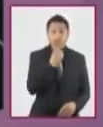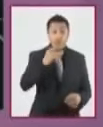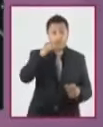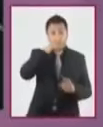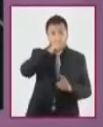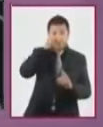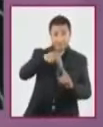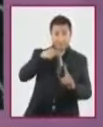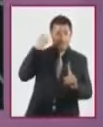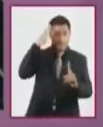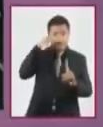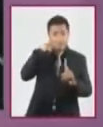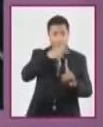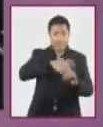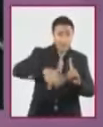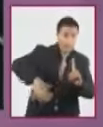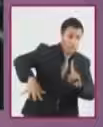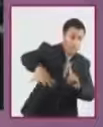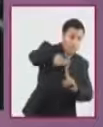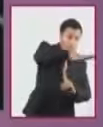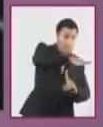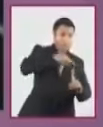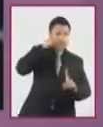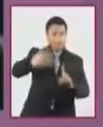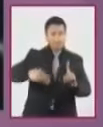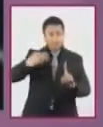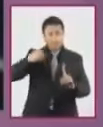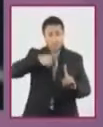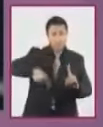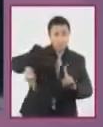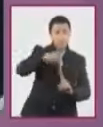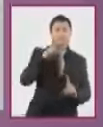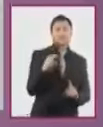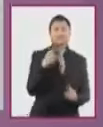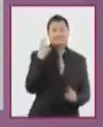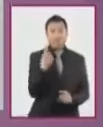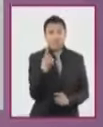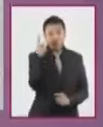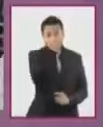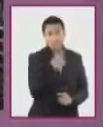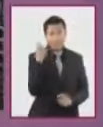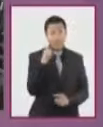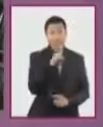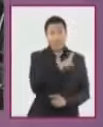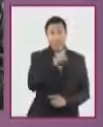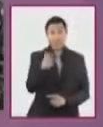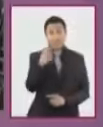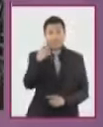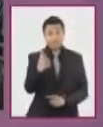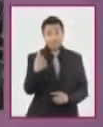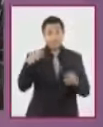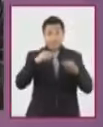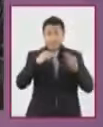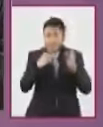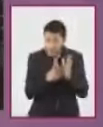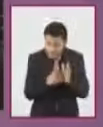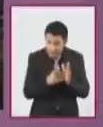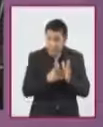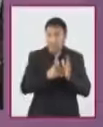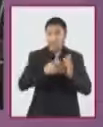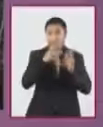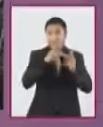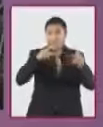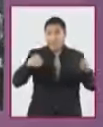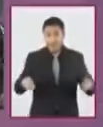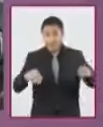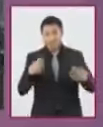A esta velocidad, la Tierra recorre 106.000 kilómetros en una hora. Cuando vamos sobre la carretera, podemos